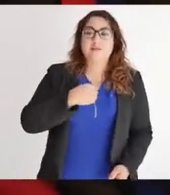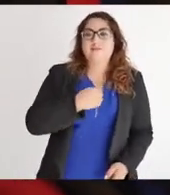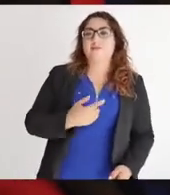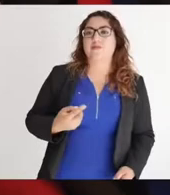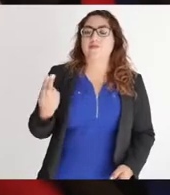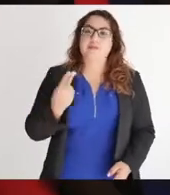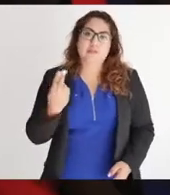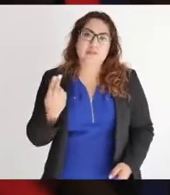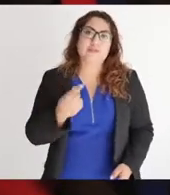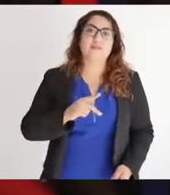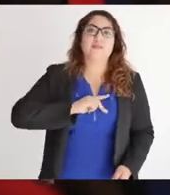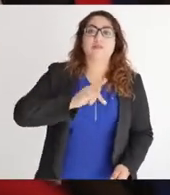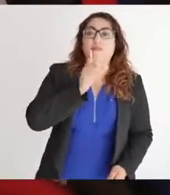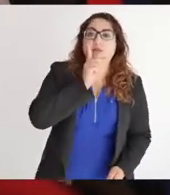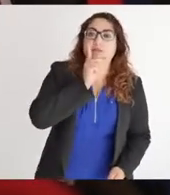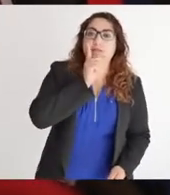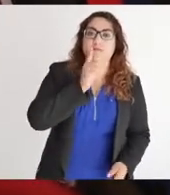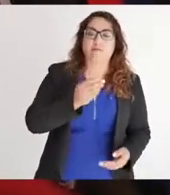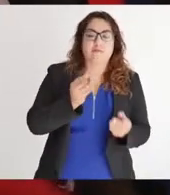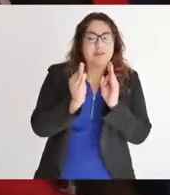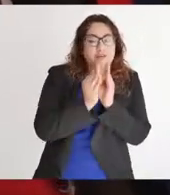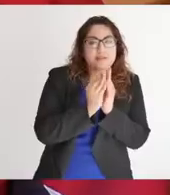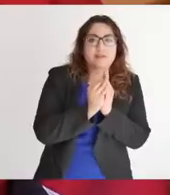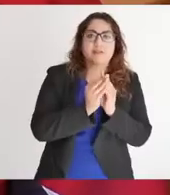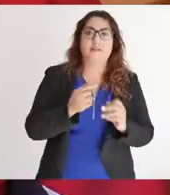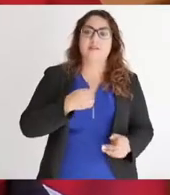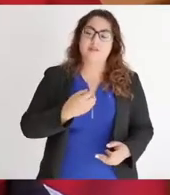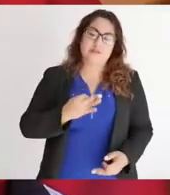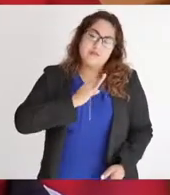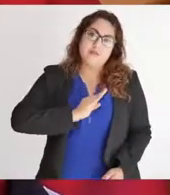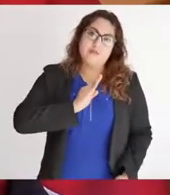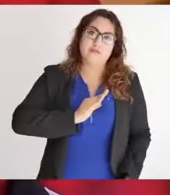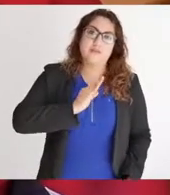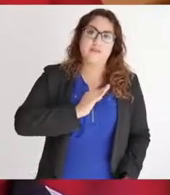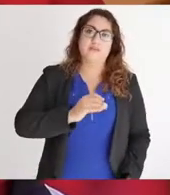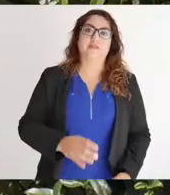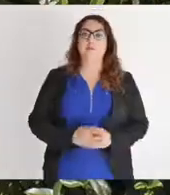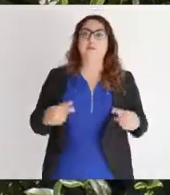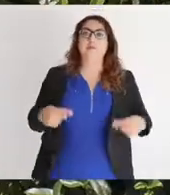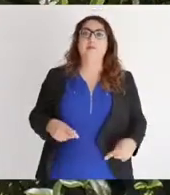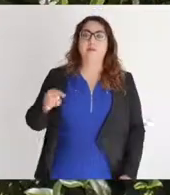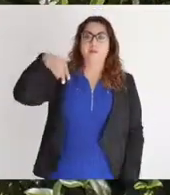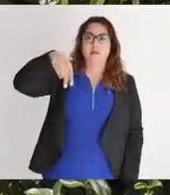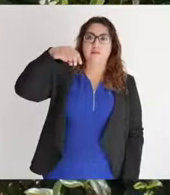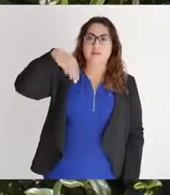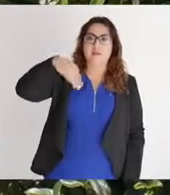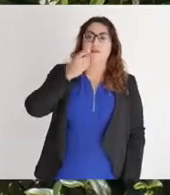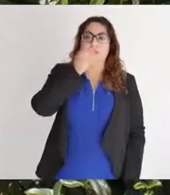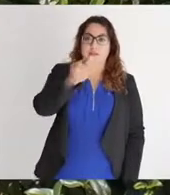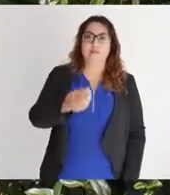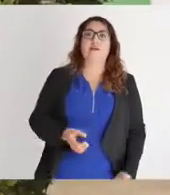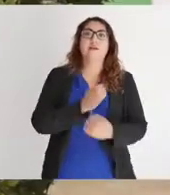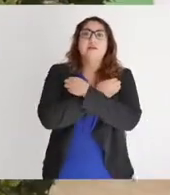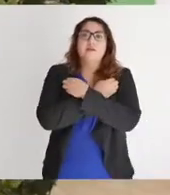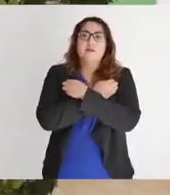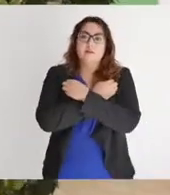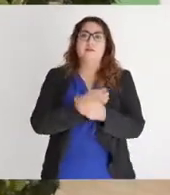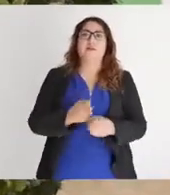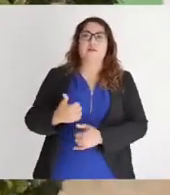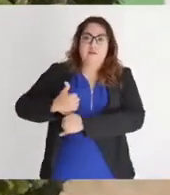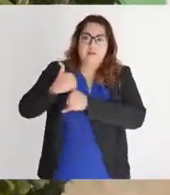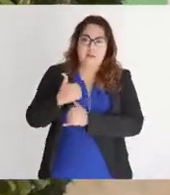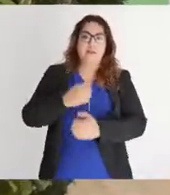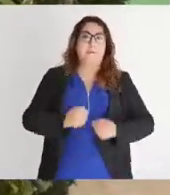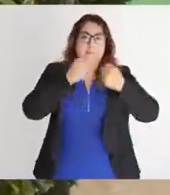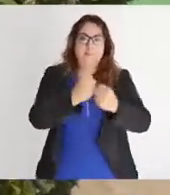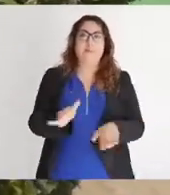como yo, necesito a mi papá cerca para ser feliz. La de Nelson Mandela, que es la educación es